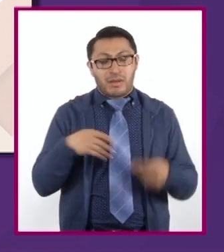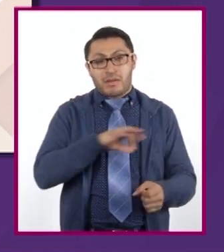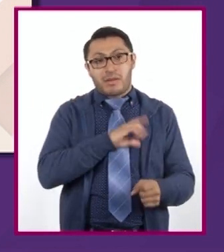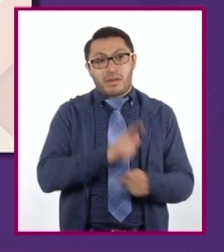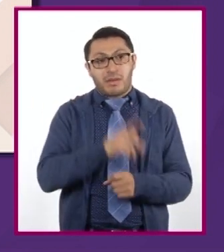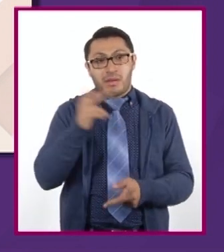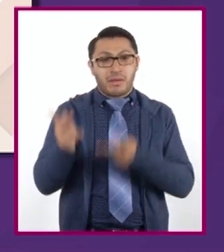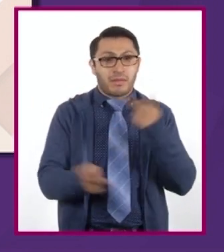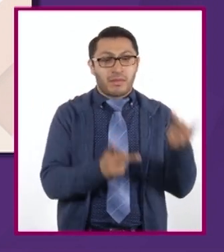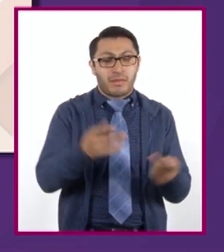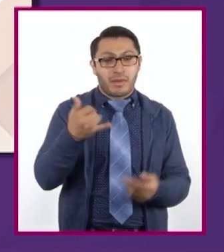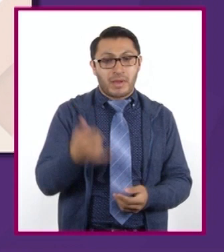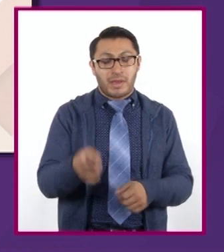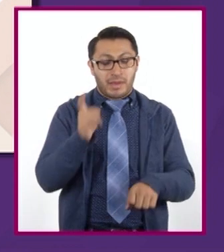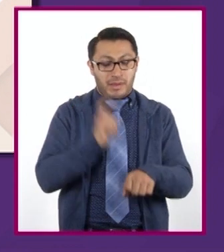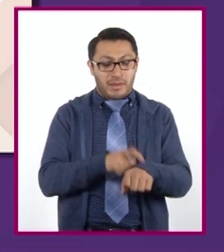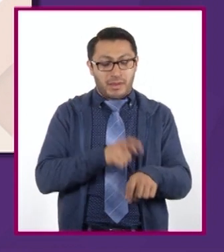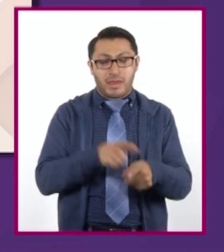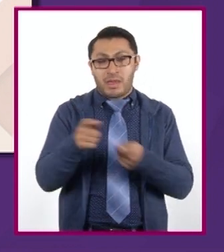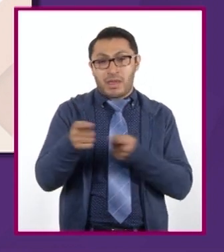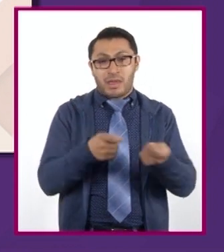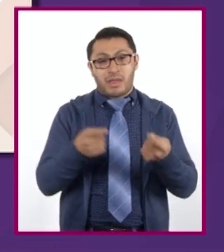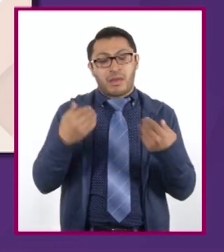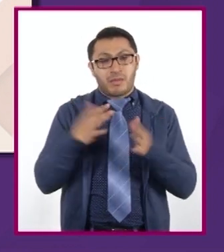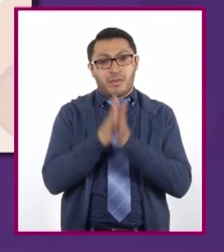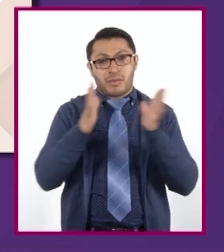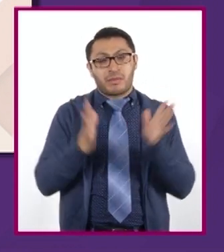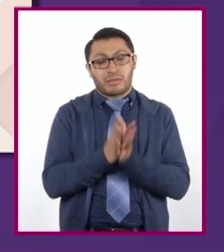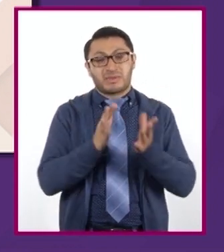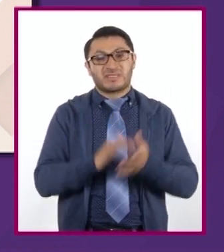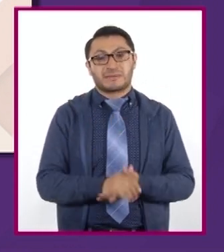realizar preguntas y tomar el tiempo de participación.